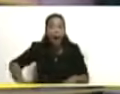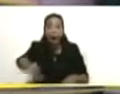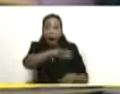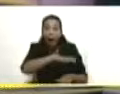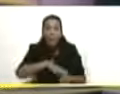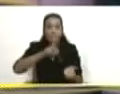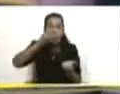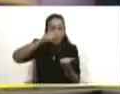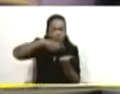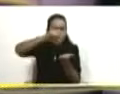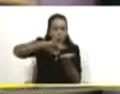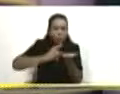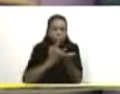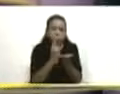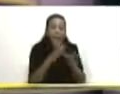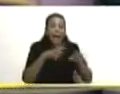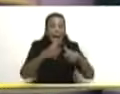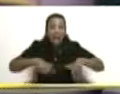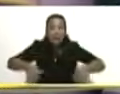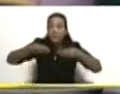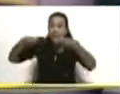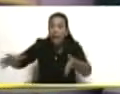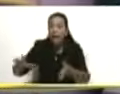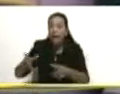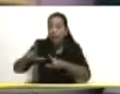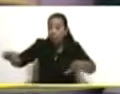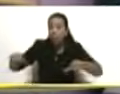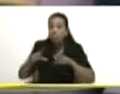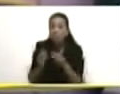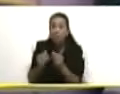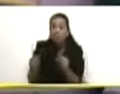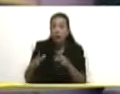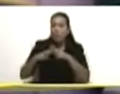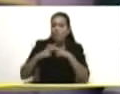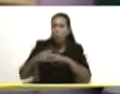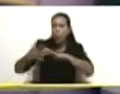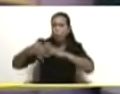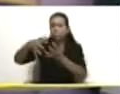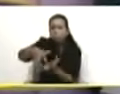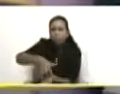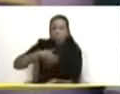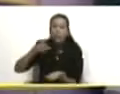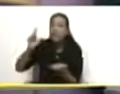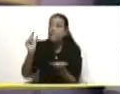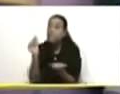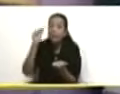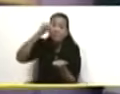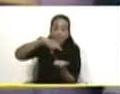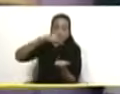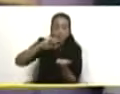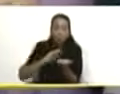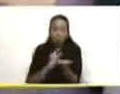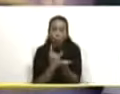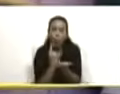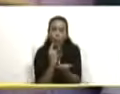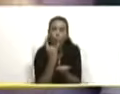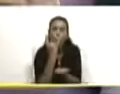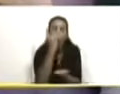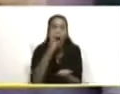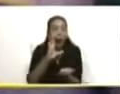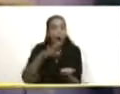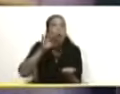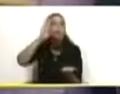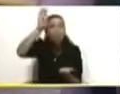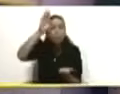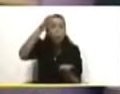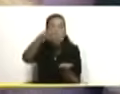venezolano, y ahí tenemos entrega de tierras, financiamientos con equipamiento, también semillas para que la patria siga floreciendo y la cosecha